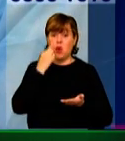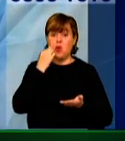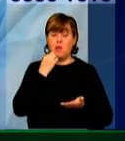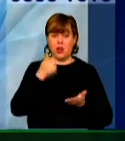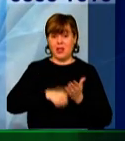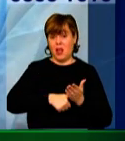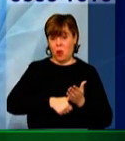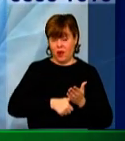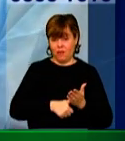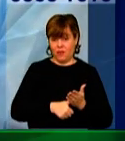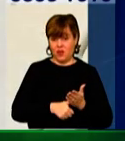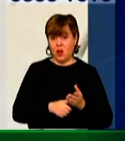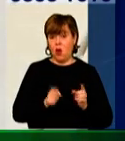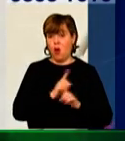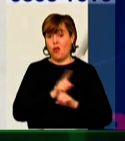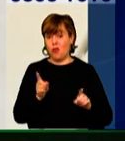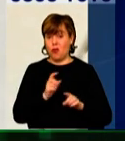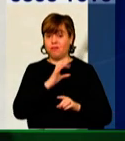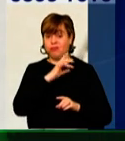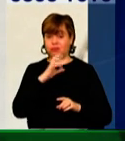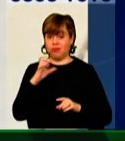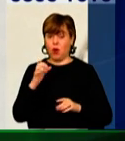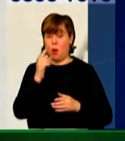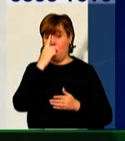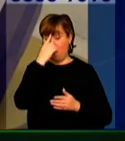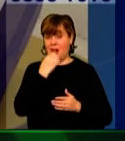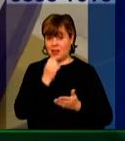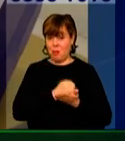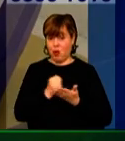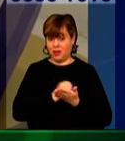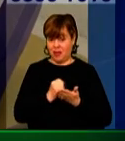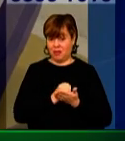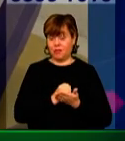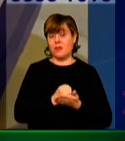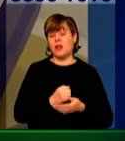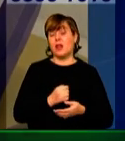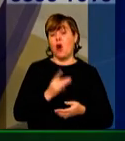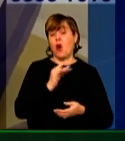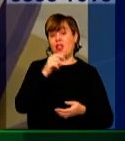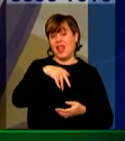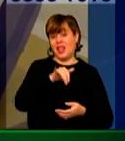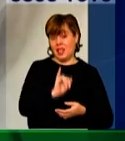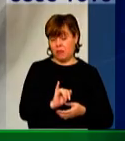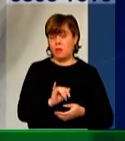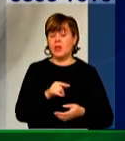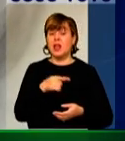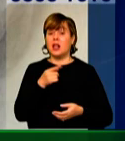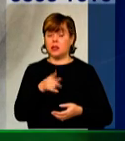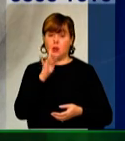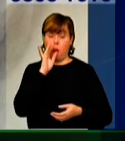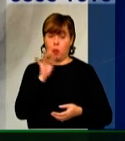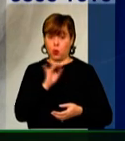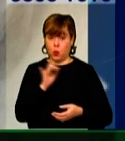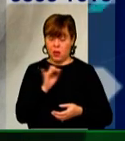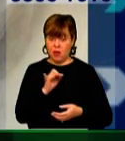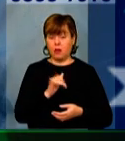numérico, no alfanumérico como los pasaportes o algunas DNI. Entonces creo que esta es una gran oportunidad y es